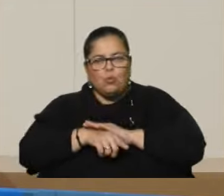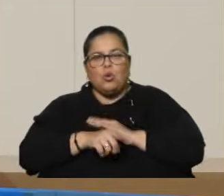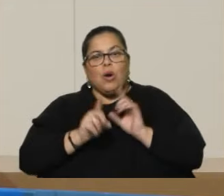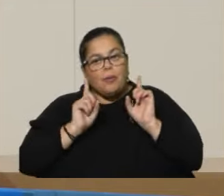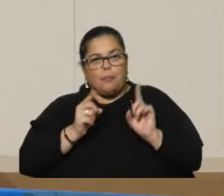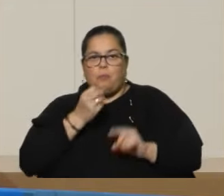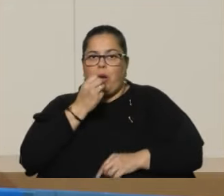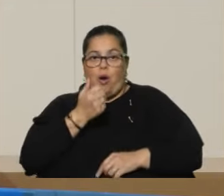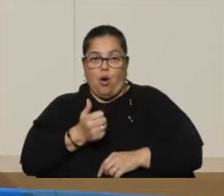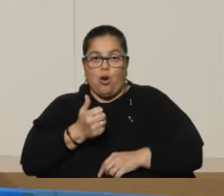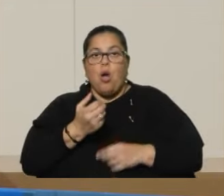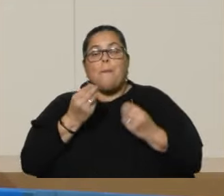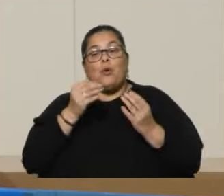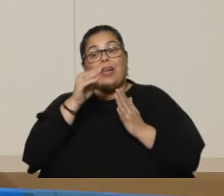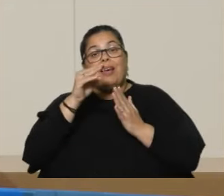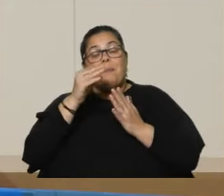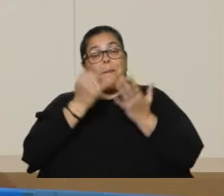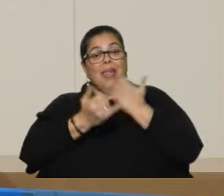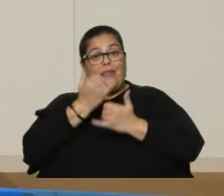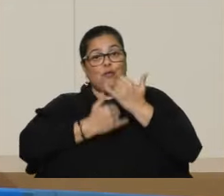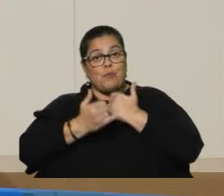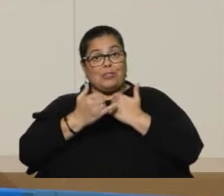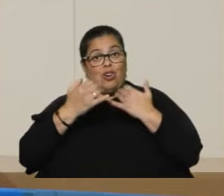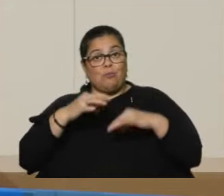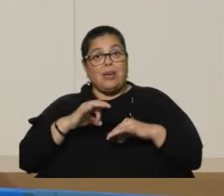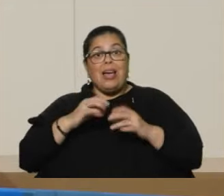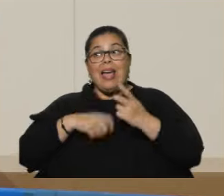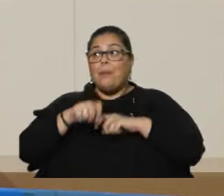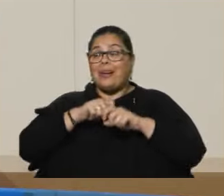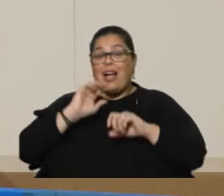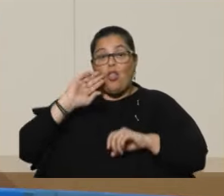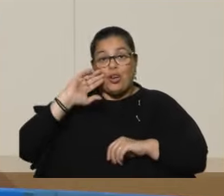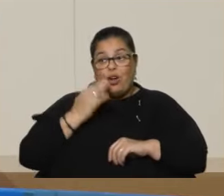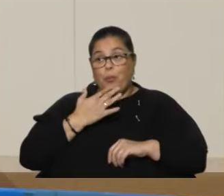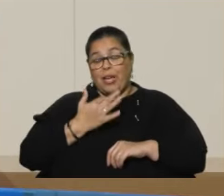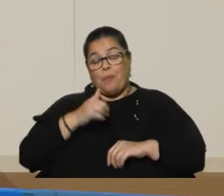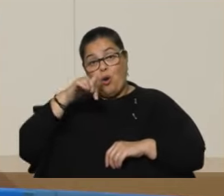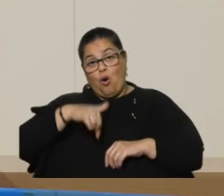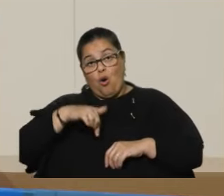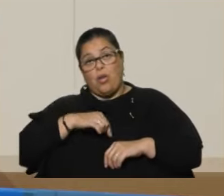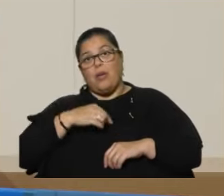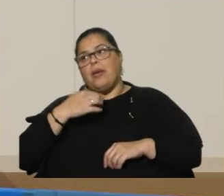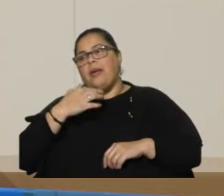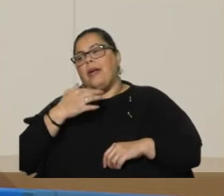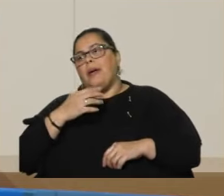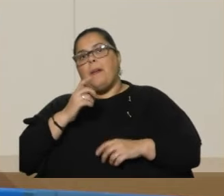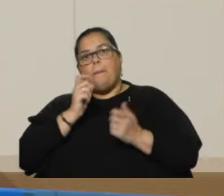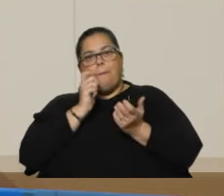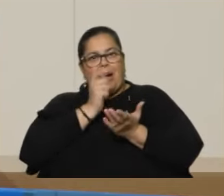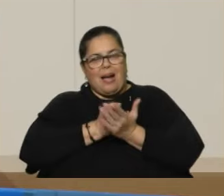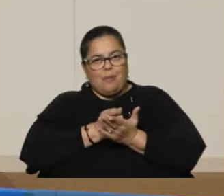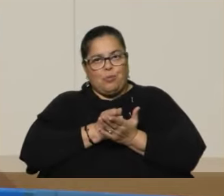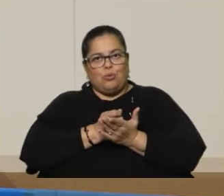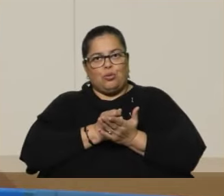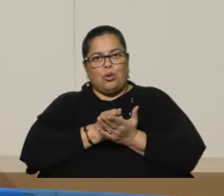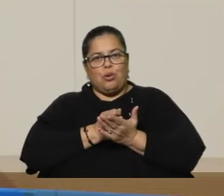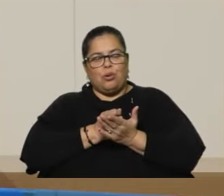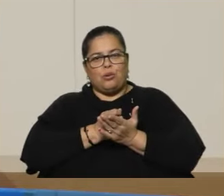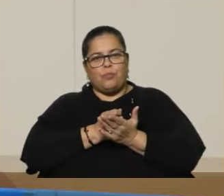dato lo da y porque no porque yo lo diga, sino porque los mercados lo reconocen. Hoy pagamos menos tasa de interés que Perú y Chile, y eso no era así en 2019. Hoy